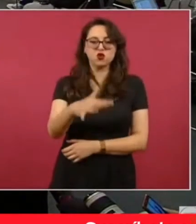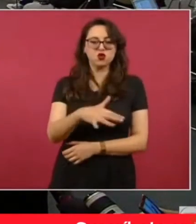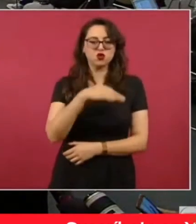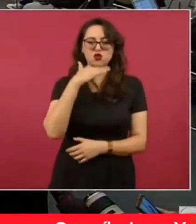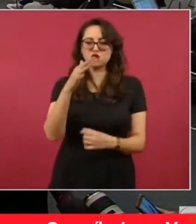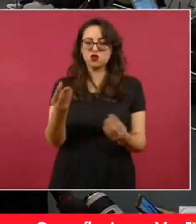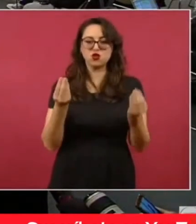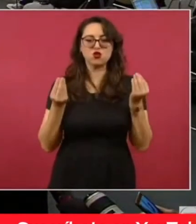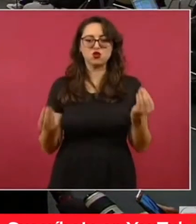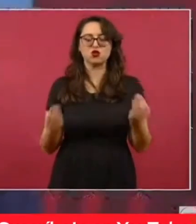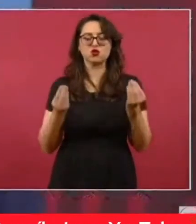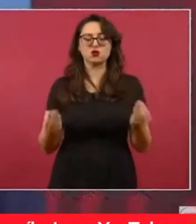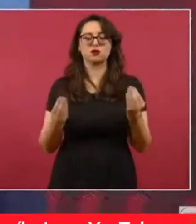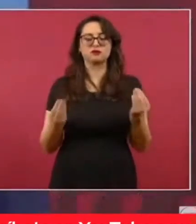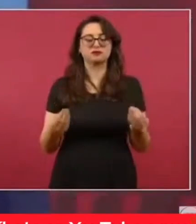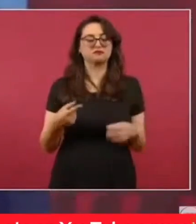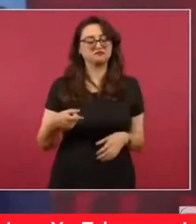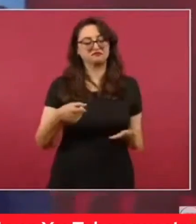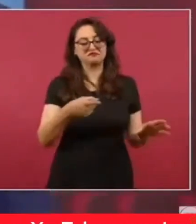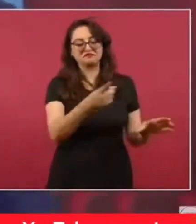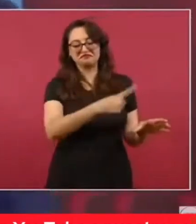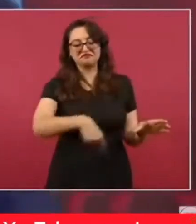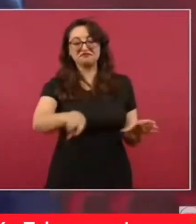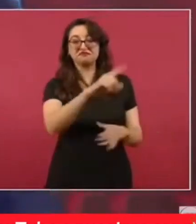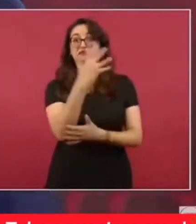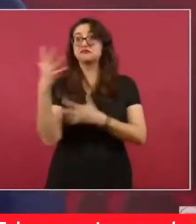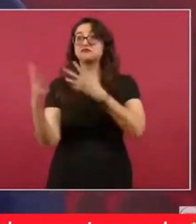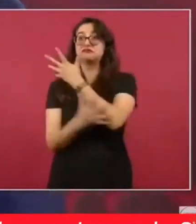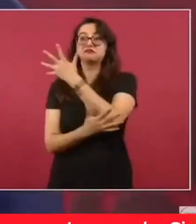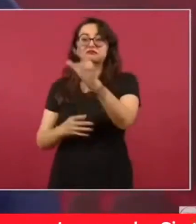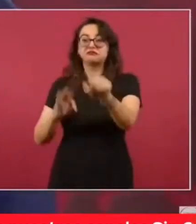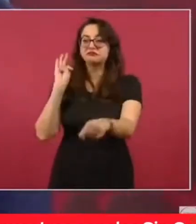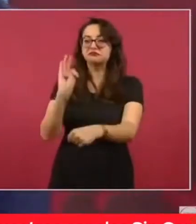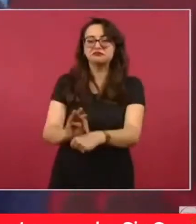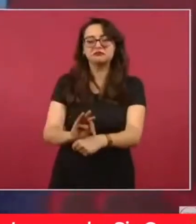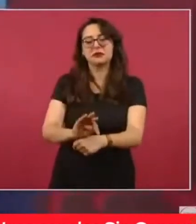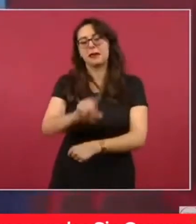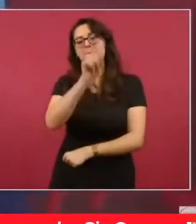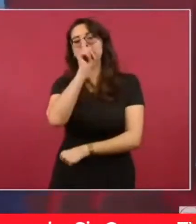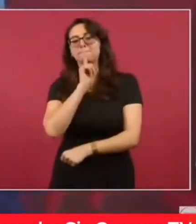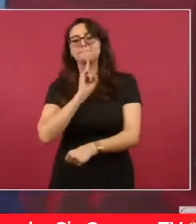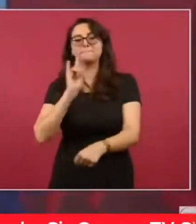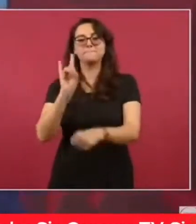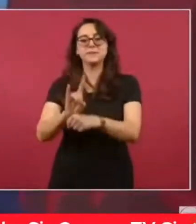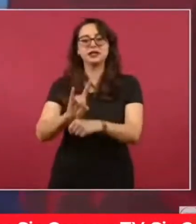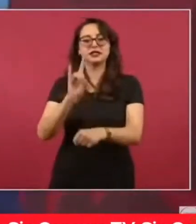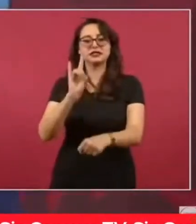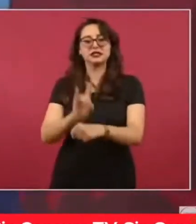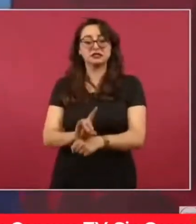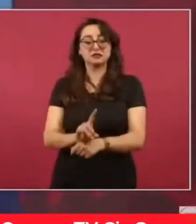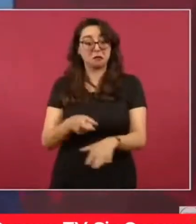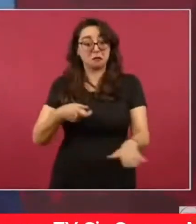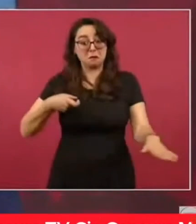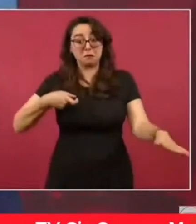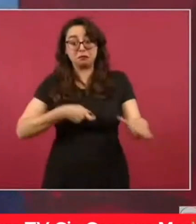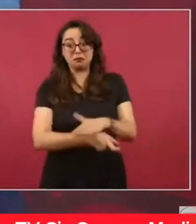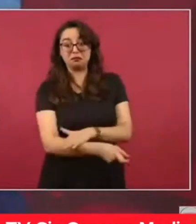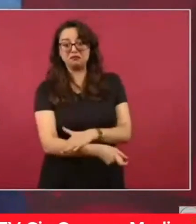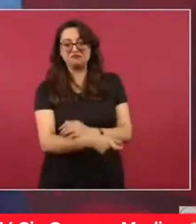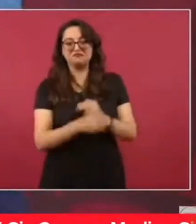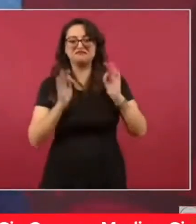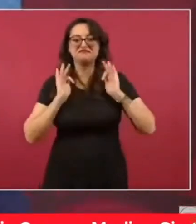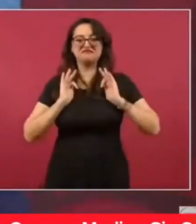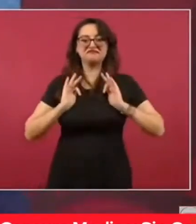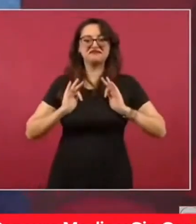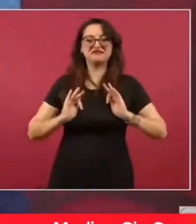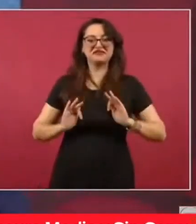ambientalistas no se tiene ningún problema si se les da dinero tengo